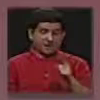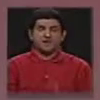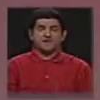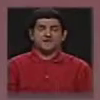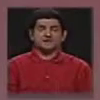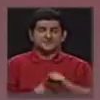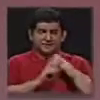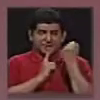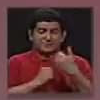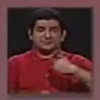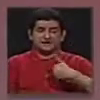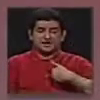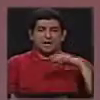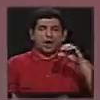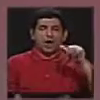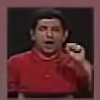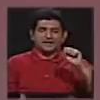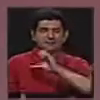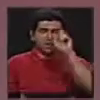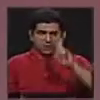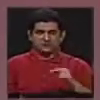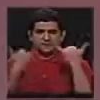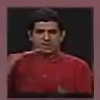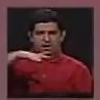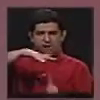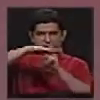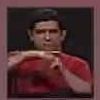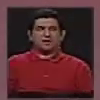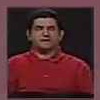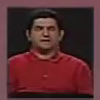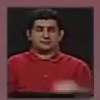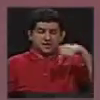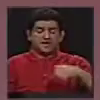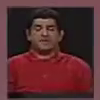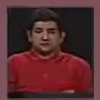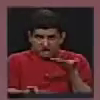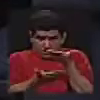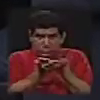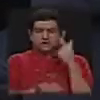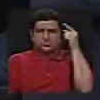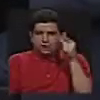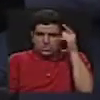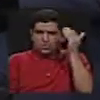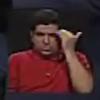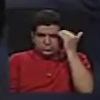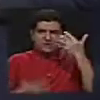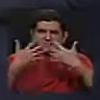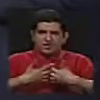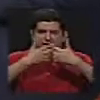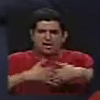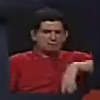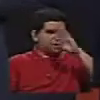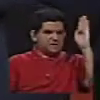de presentación que tiene OAS en Costa Rica, porque aparece ahora, emerge en el escenario nacional con esta concesión. Por supuesto que sabemos que es una empresa brasileña